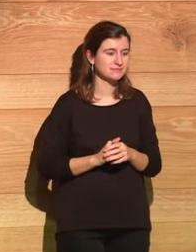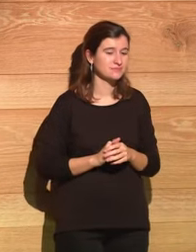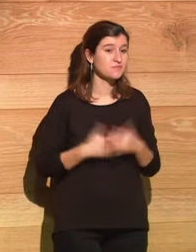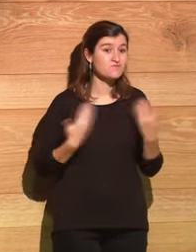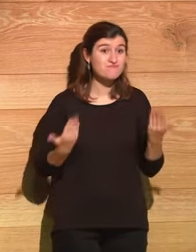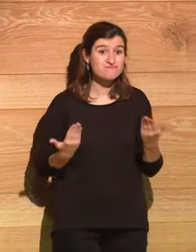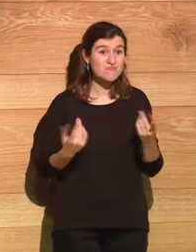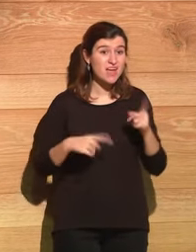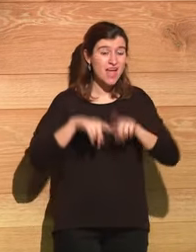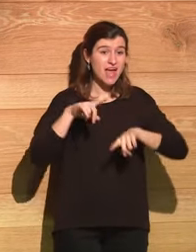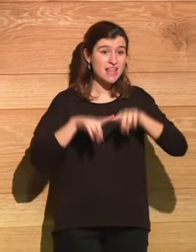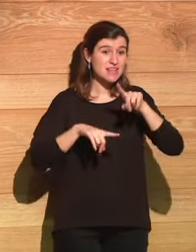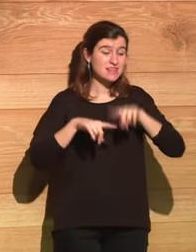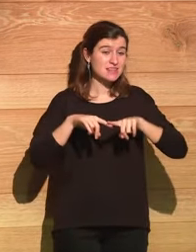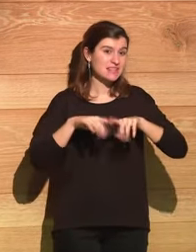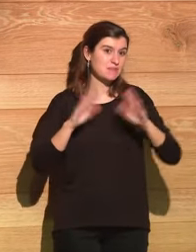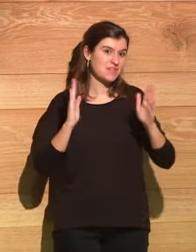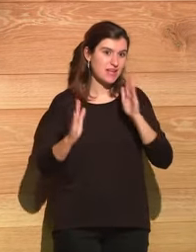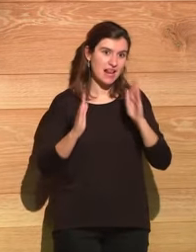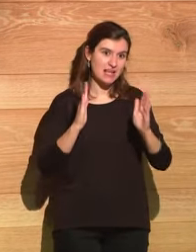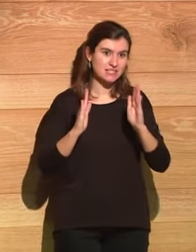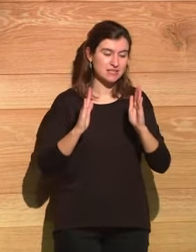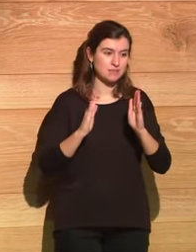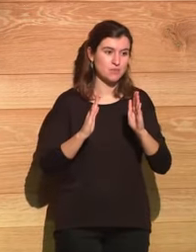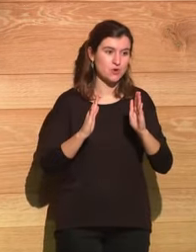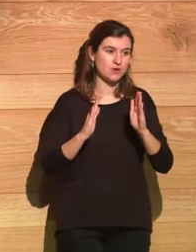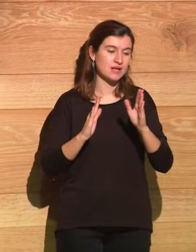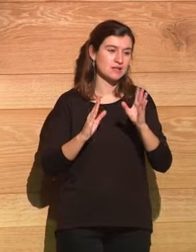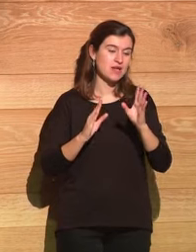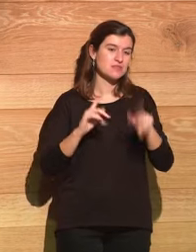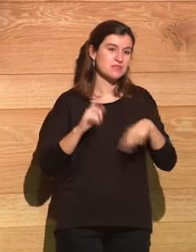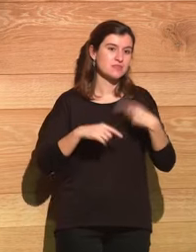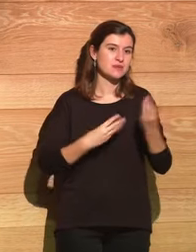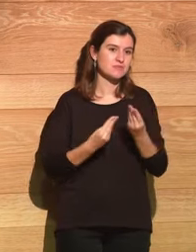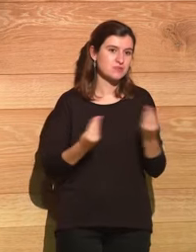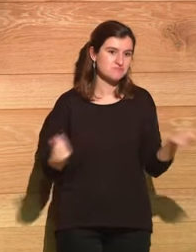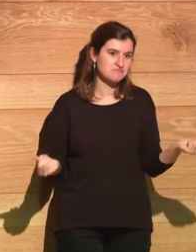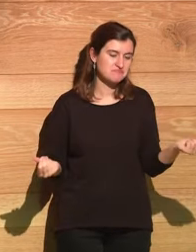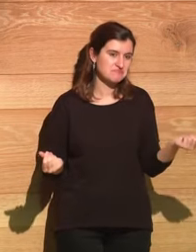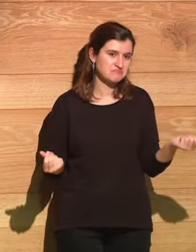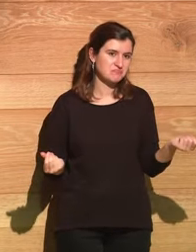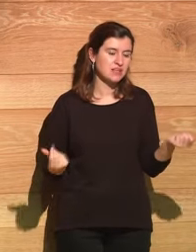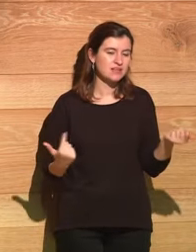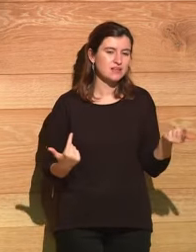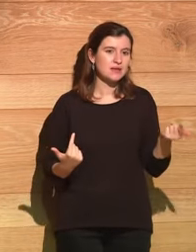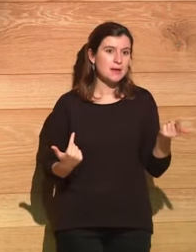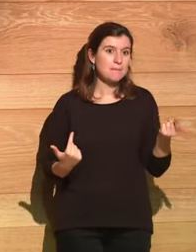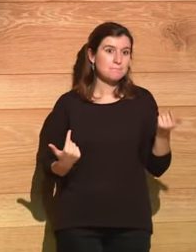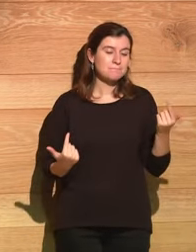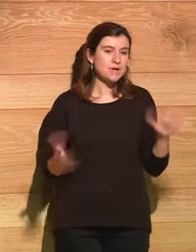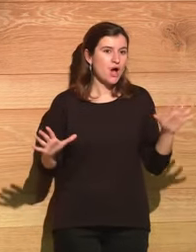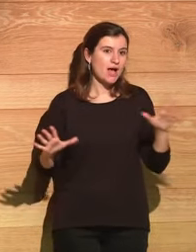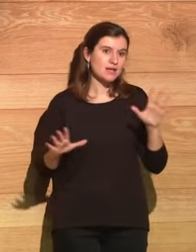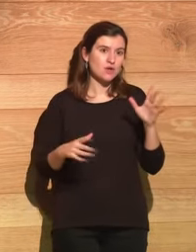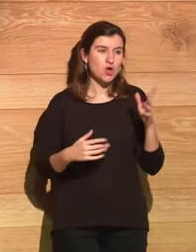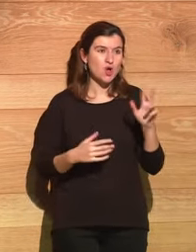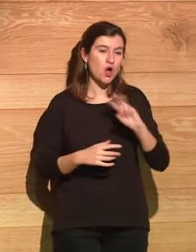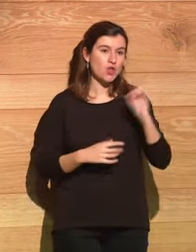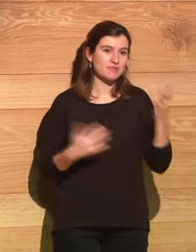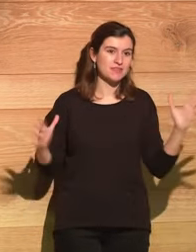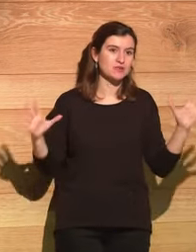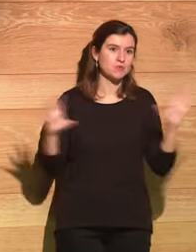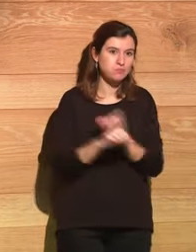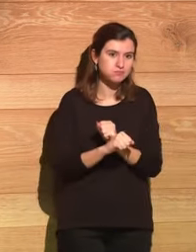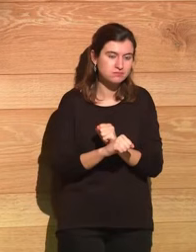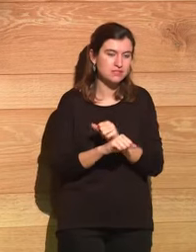Pues supongo que depende de las épocas, ¿no? Luego eso se va diluyendo, pero que el otro ha sido muy opaco durante